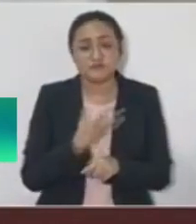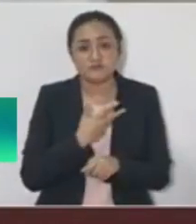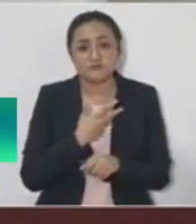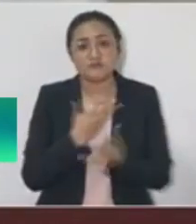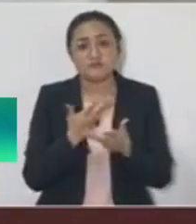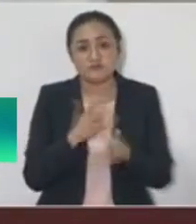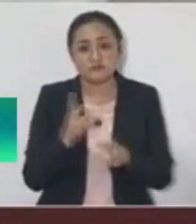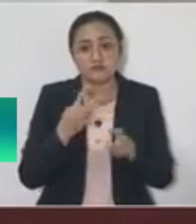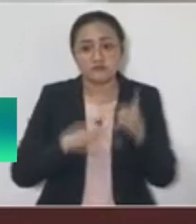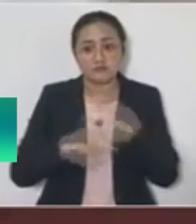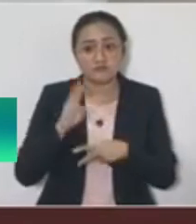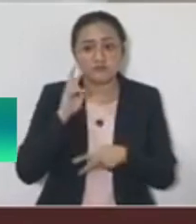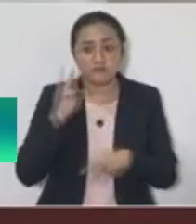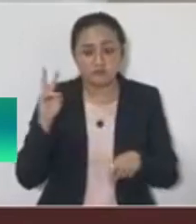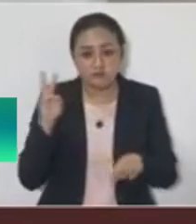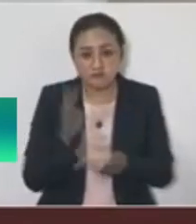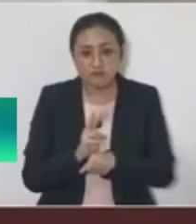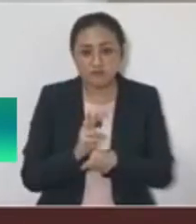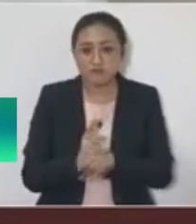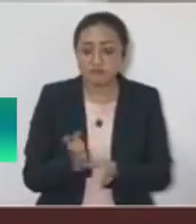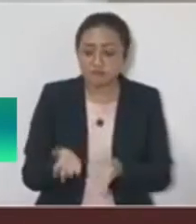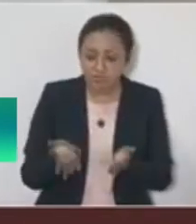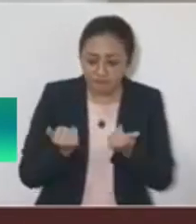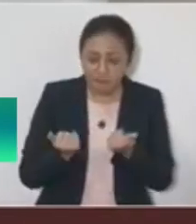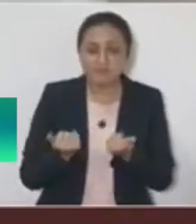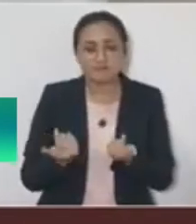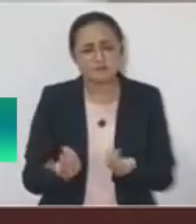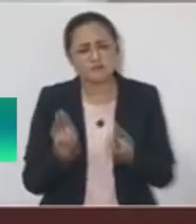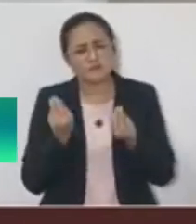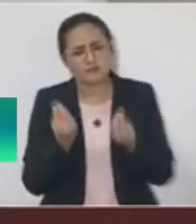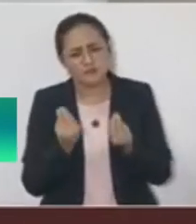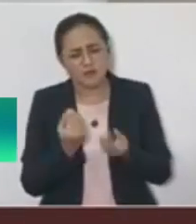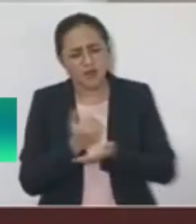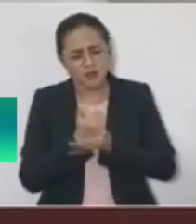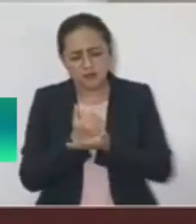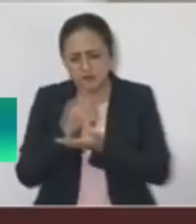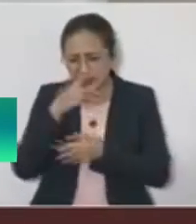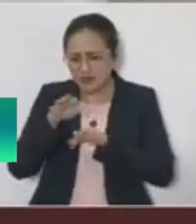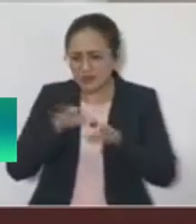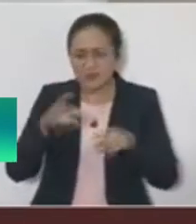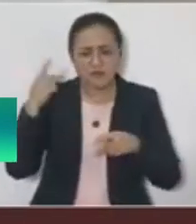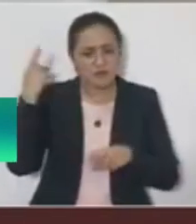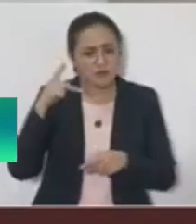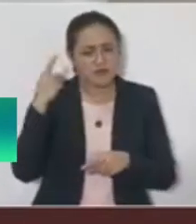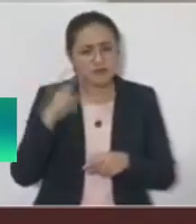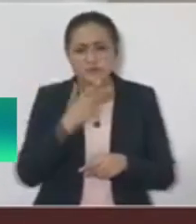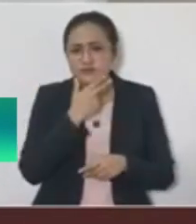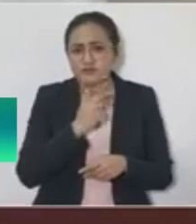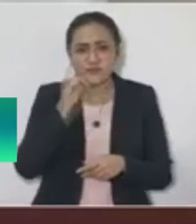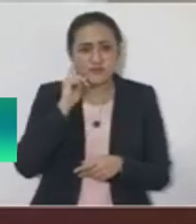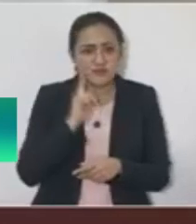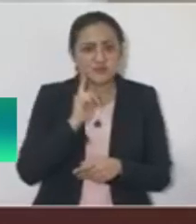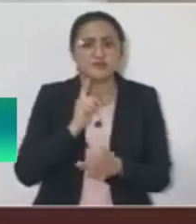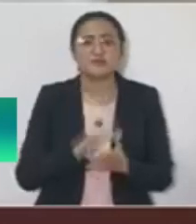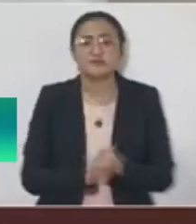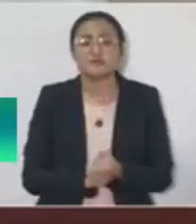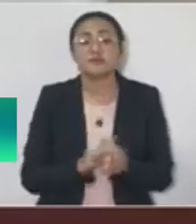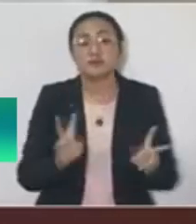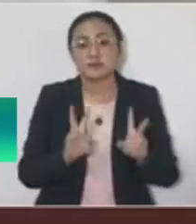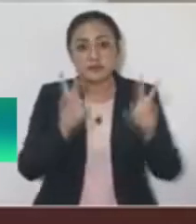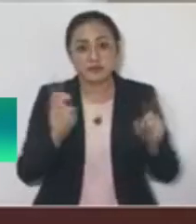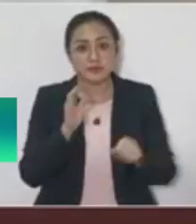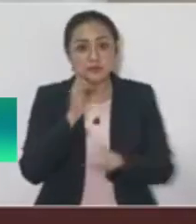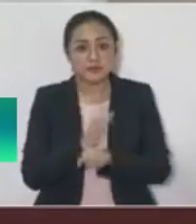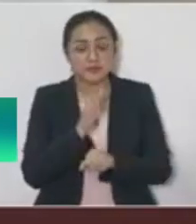gran visita y va a ser de mucho beneficio para el trabajo de los poblanos y de las poblanas. Y bueno, el tema es un